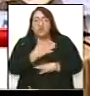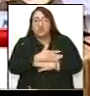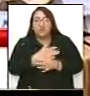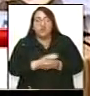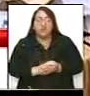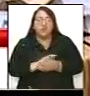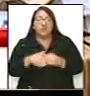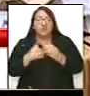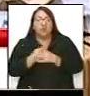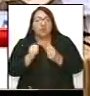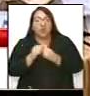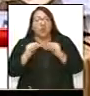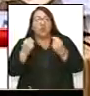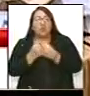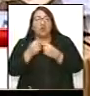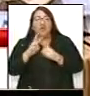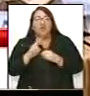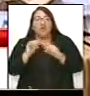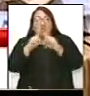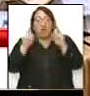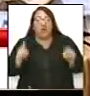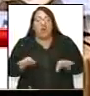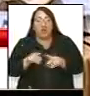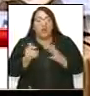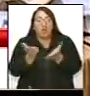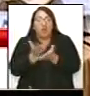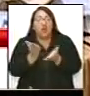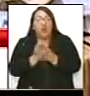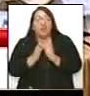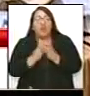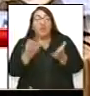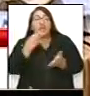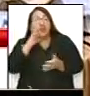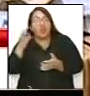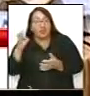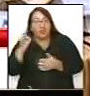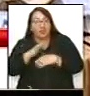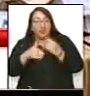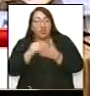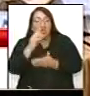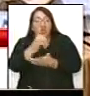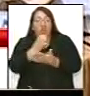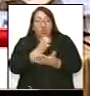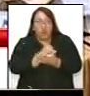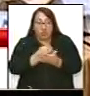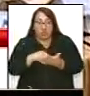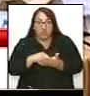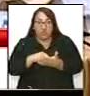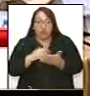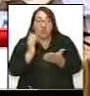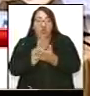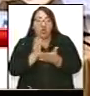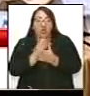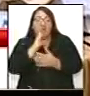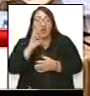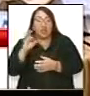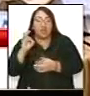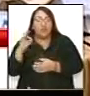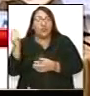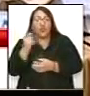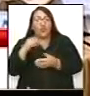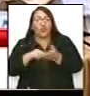de la plataforma virtual para los textos escolares de inglés, para el uso de los textos escolares de inglés,